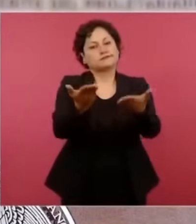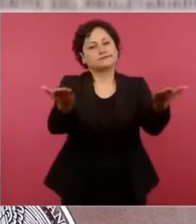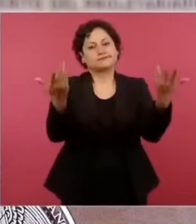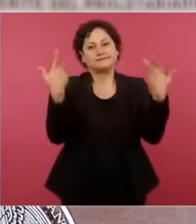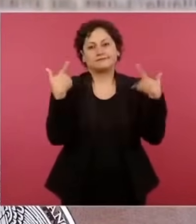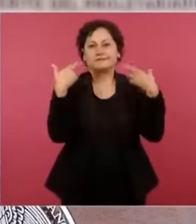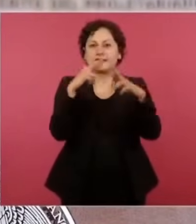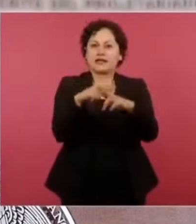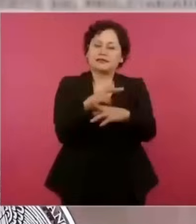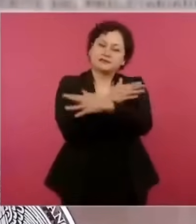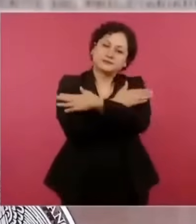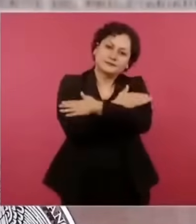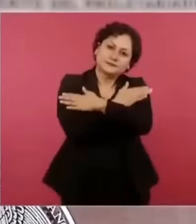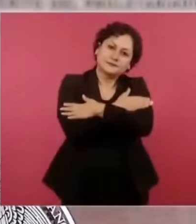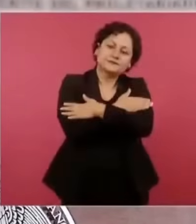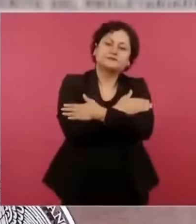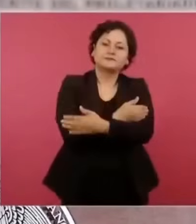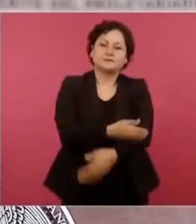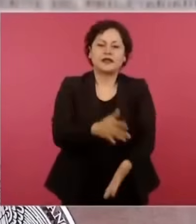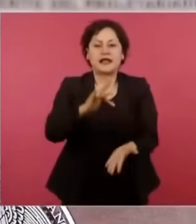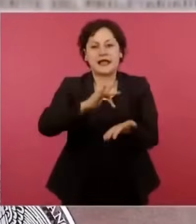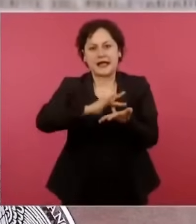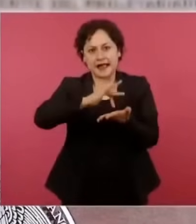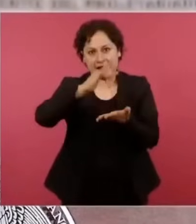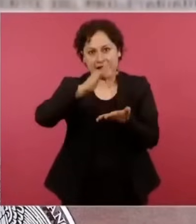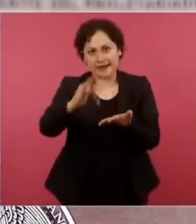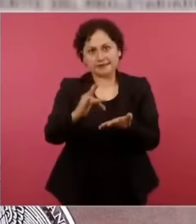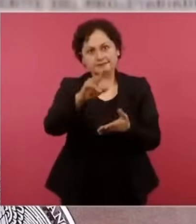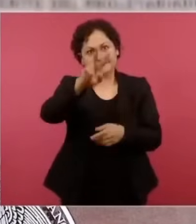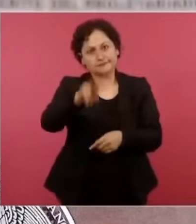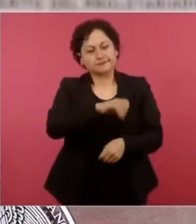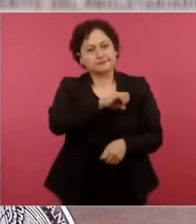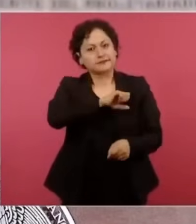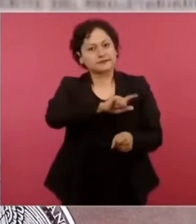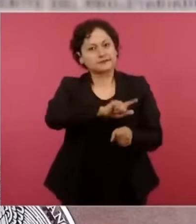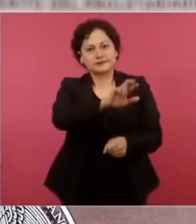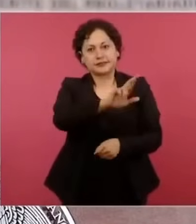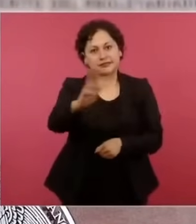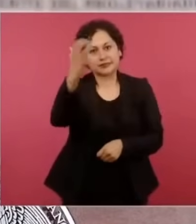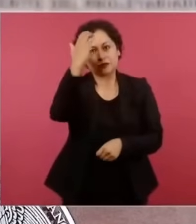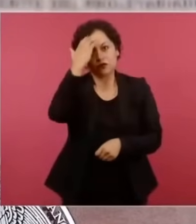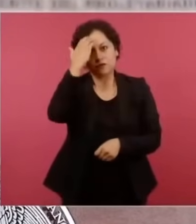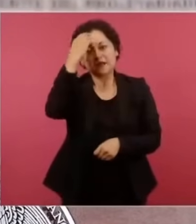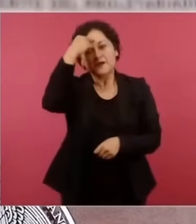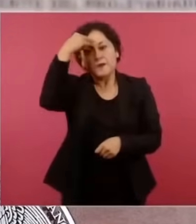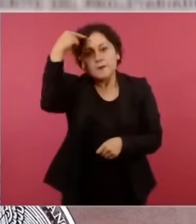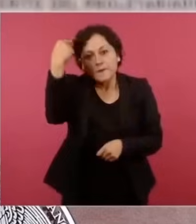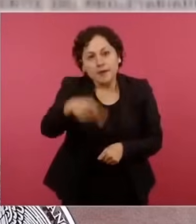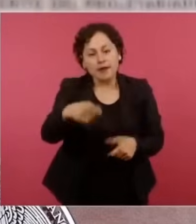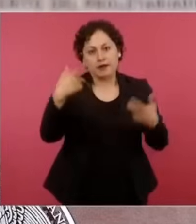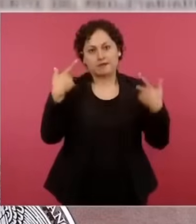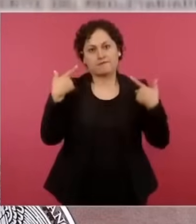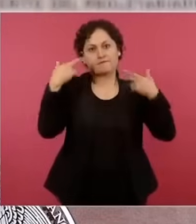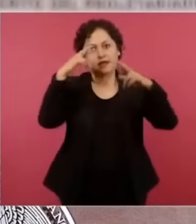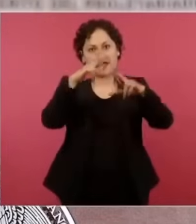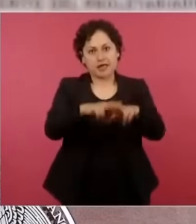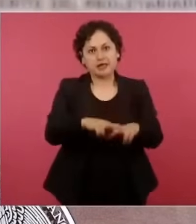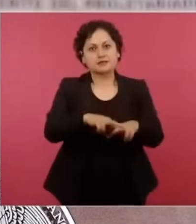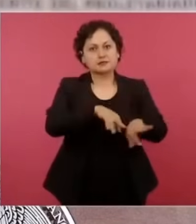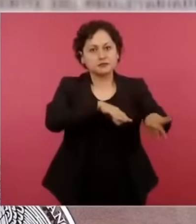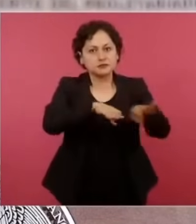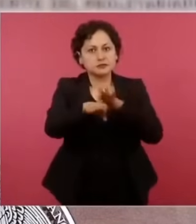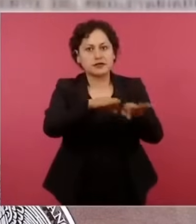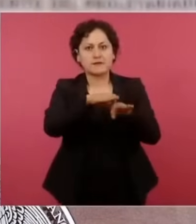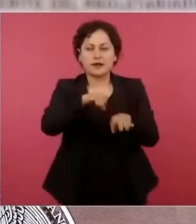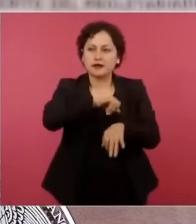los maestros. Gracias, en especial un reconocimiento a los maestros rurales que son un ejemplo para